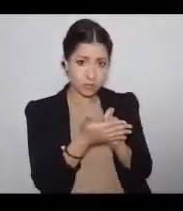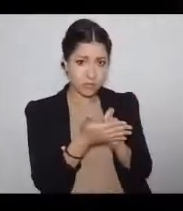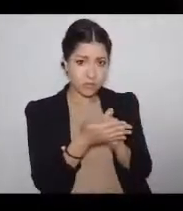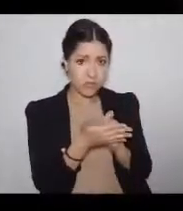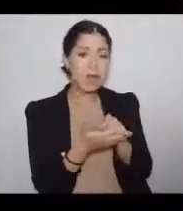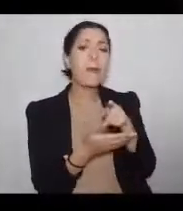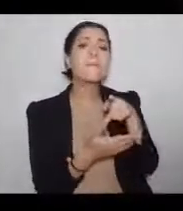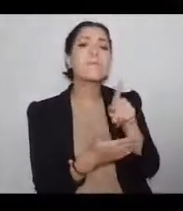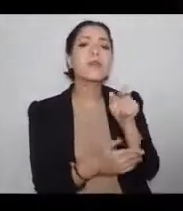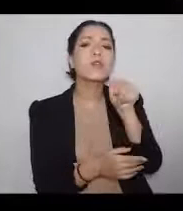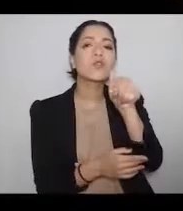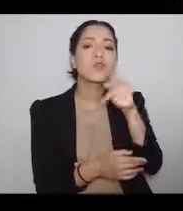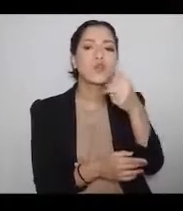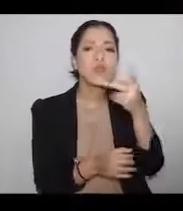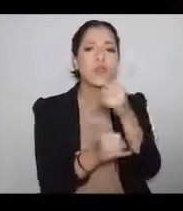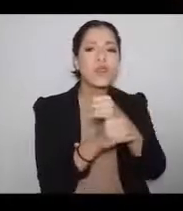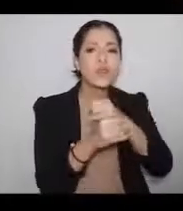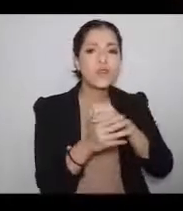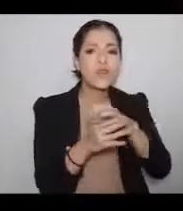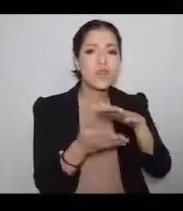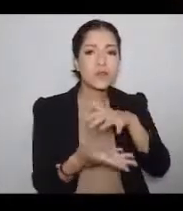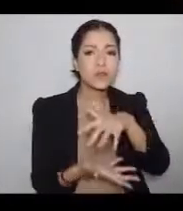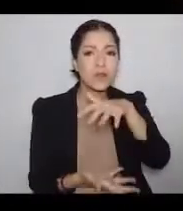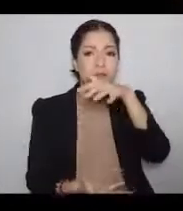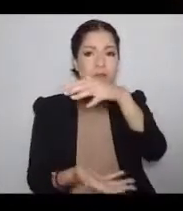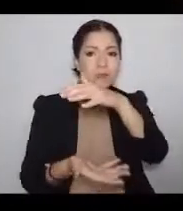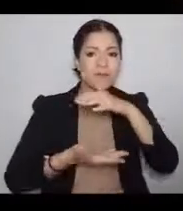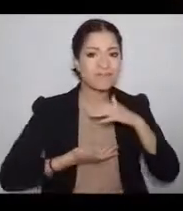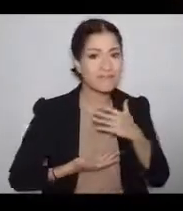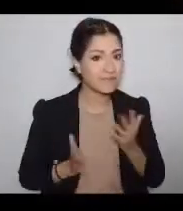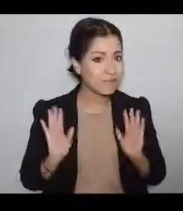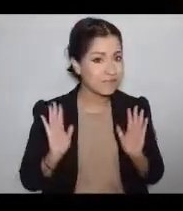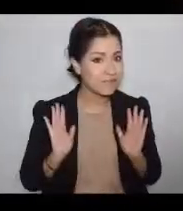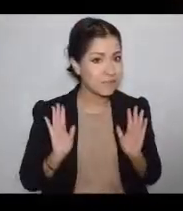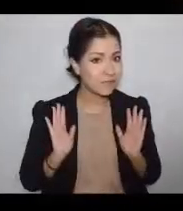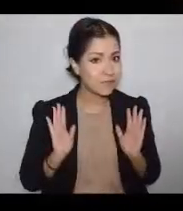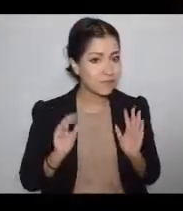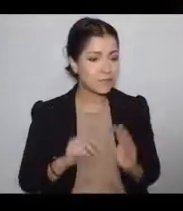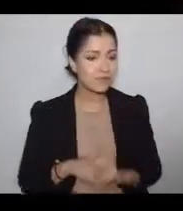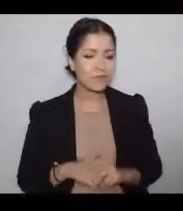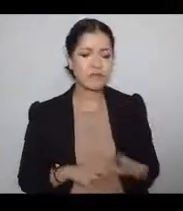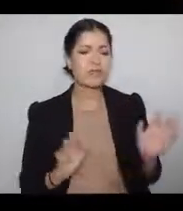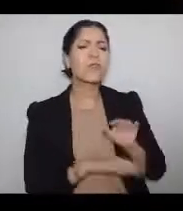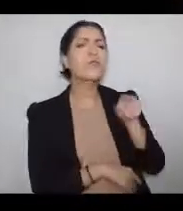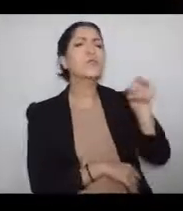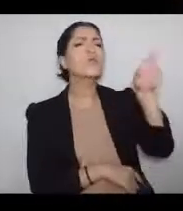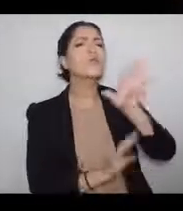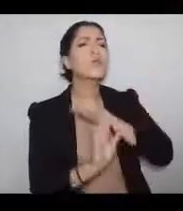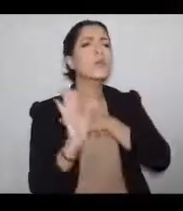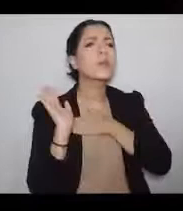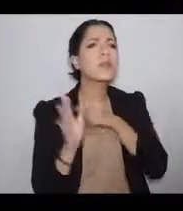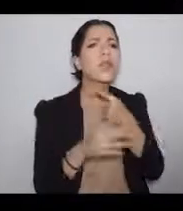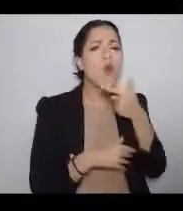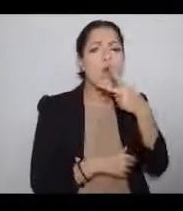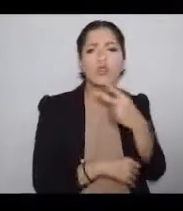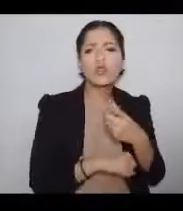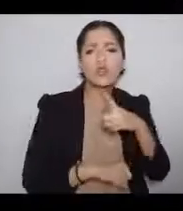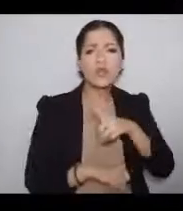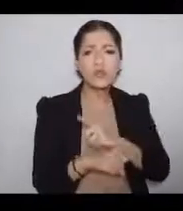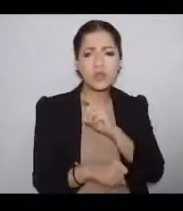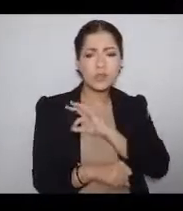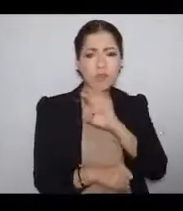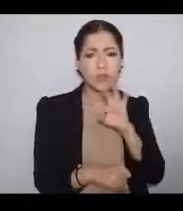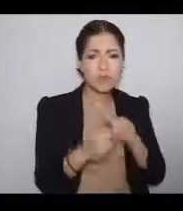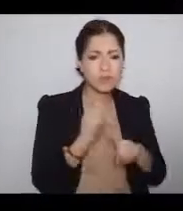Y me entregas las tablas. Ya tienes la órbita de Marte. No. Prometiste resolverla en 8 días. No lo